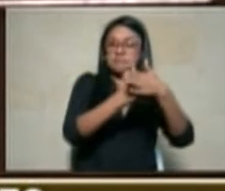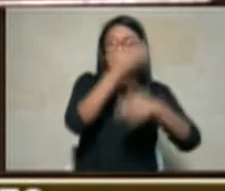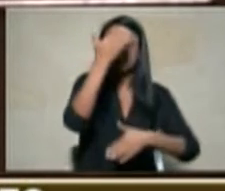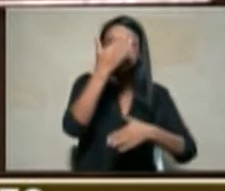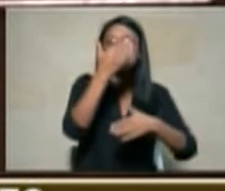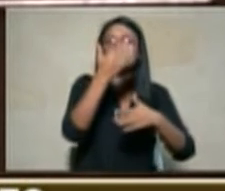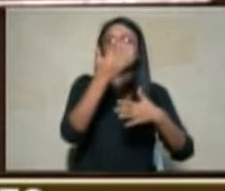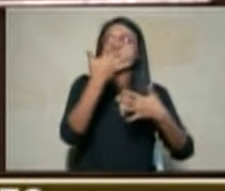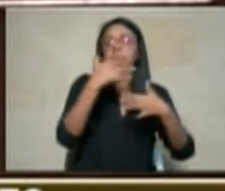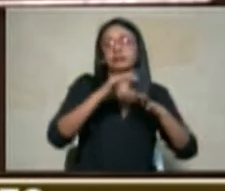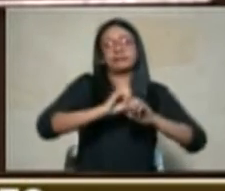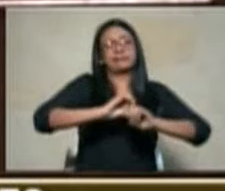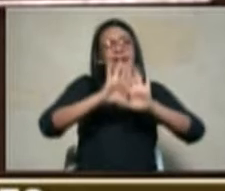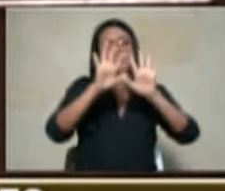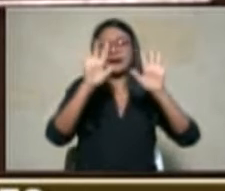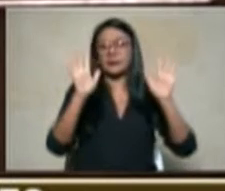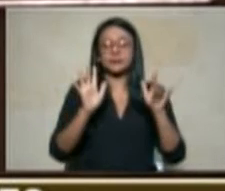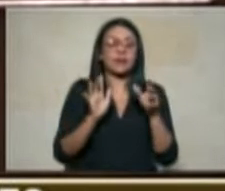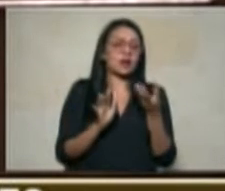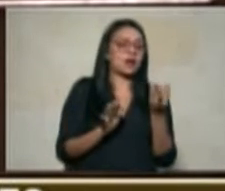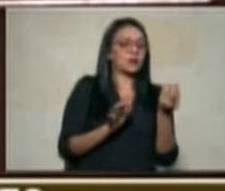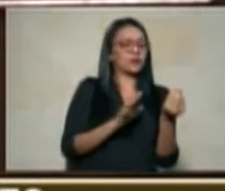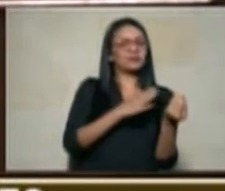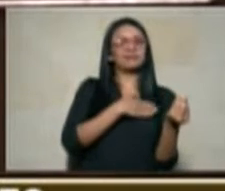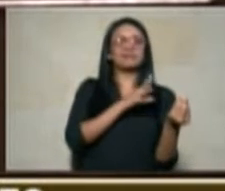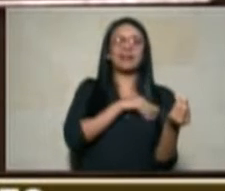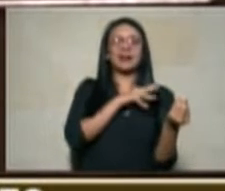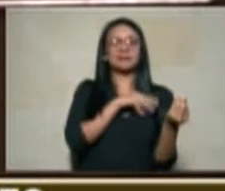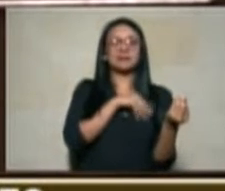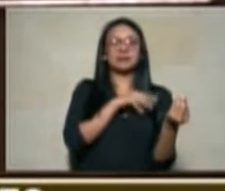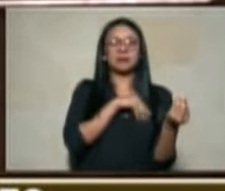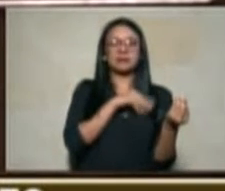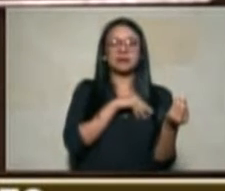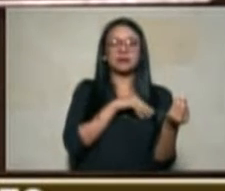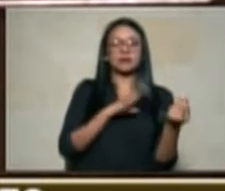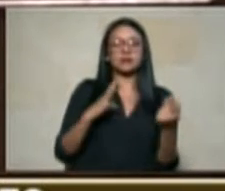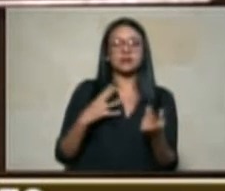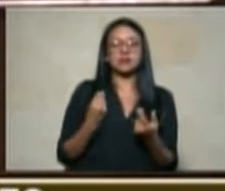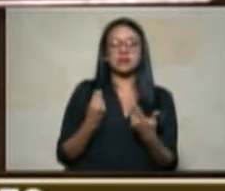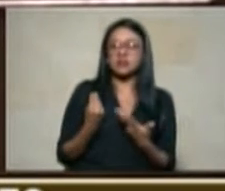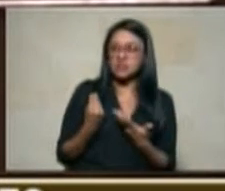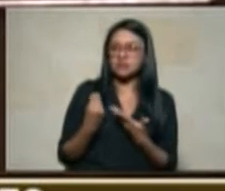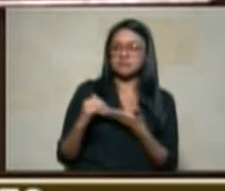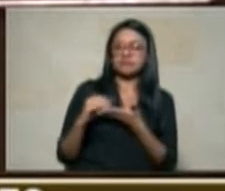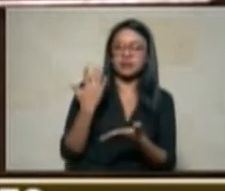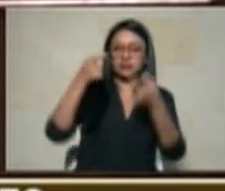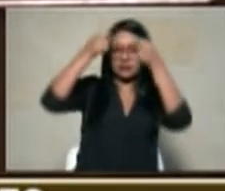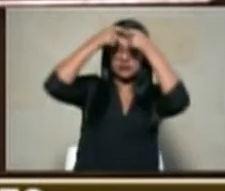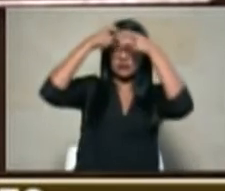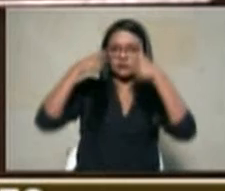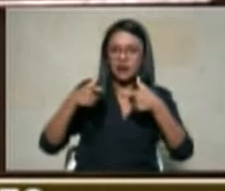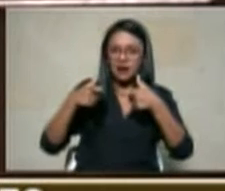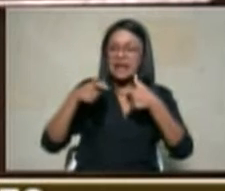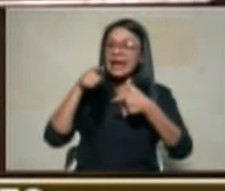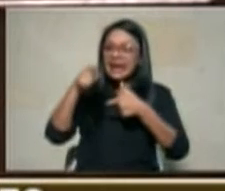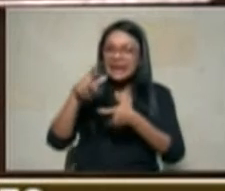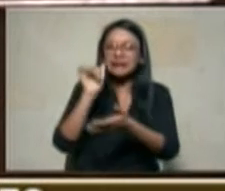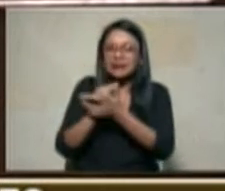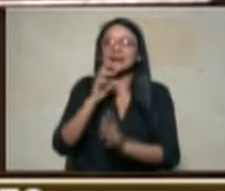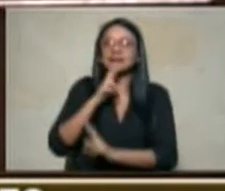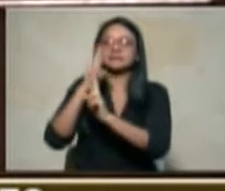sino... Claro, por un lado estarán algunos contentos, pero los que están hoy despojados por el Estado, a esos hay que